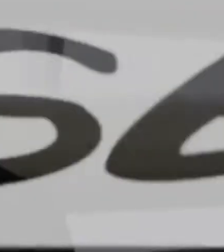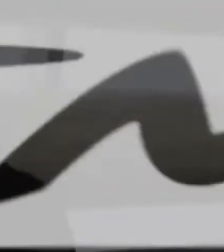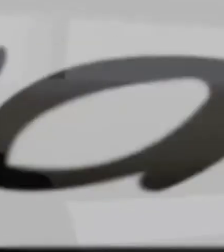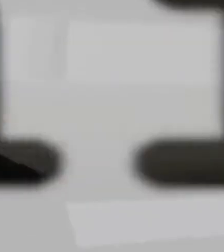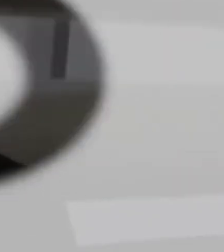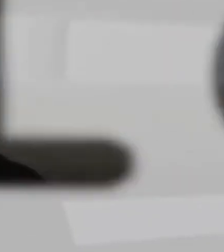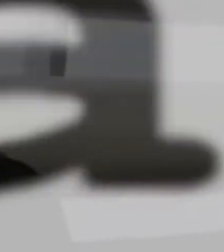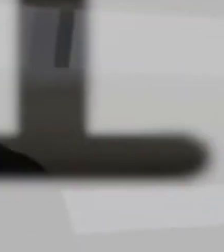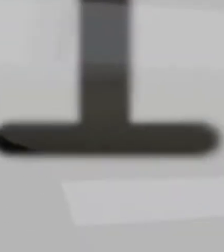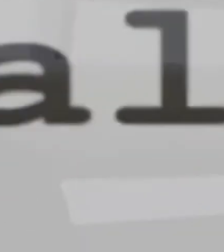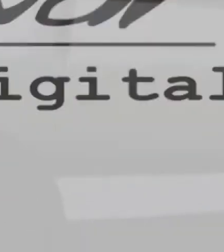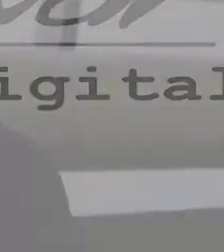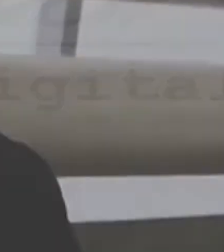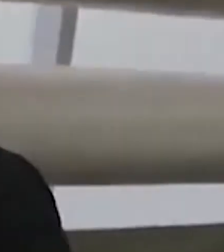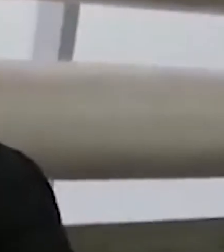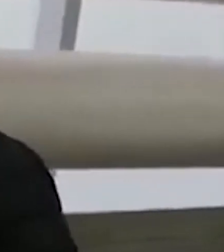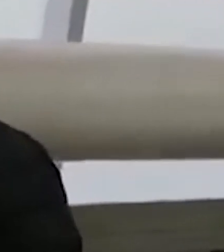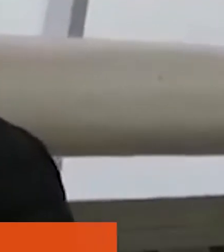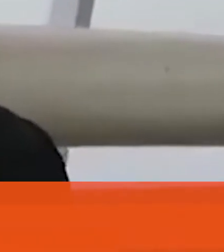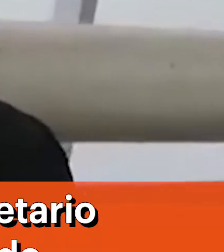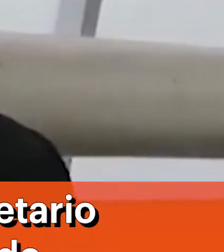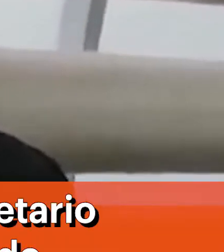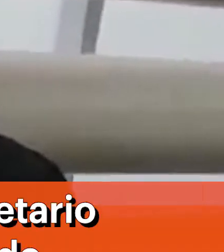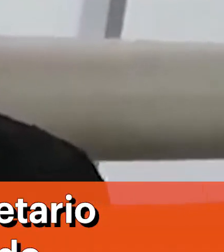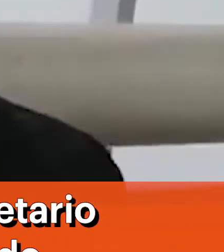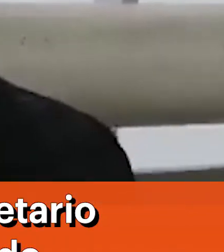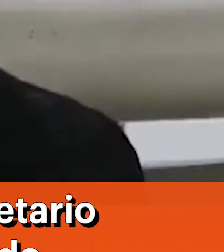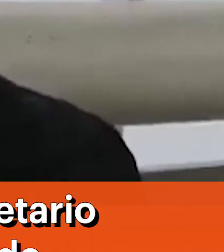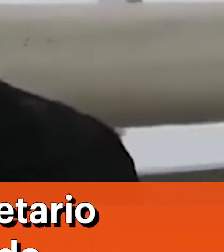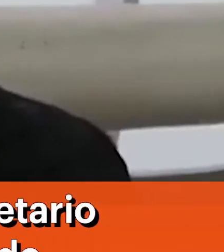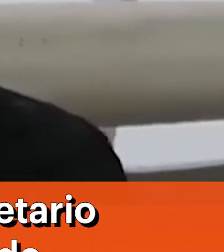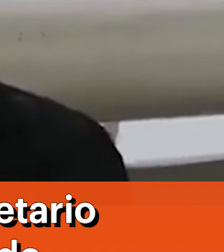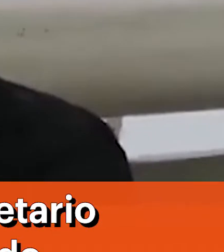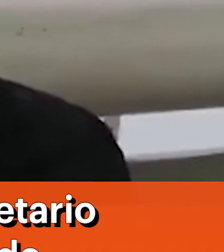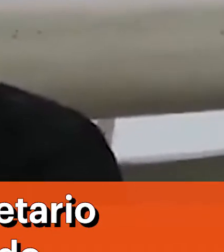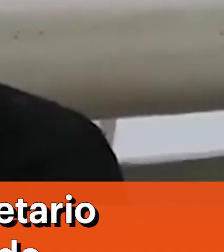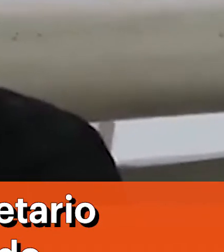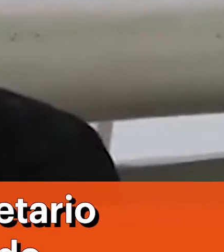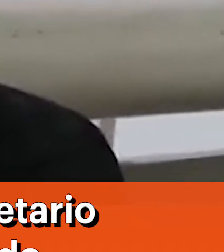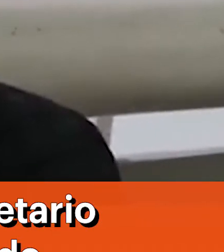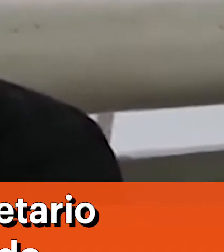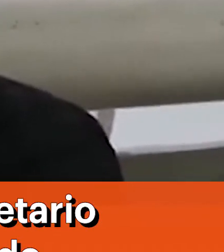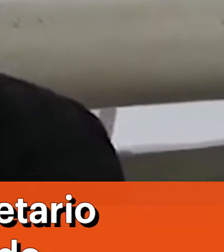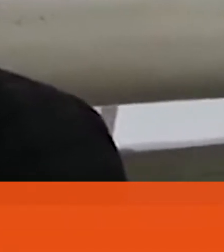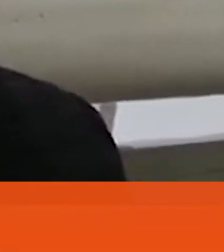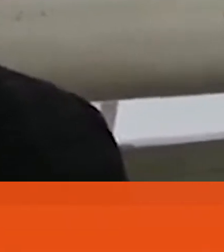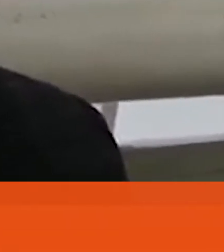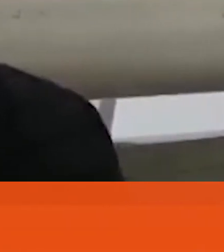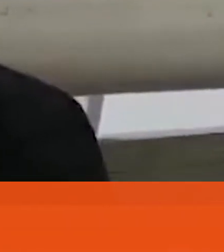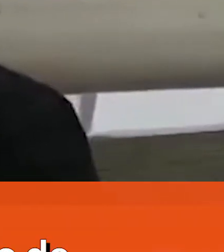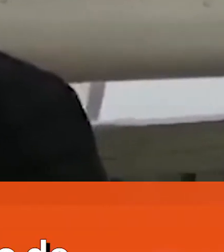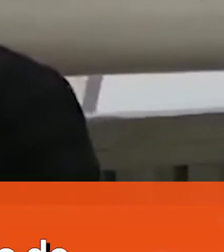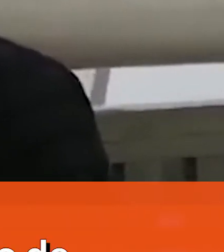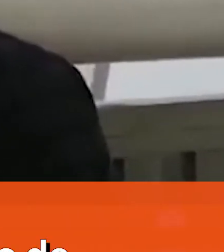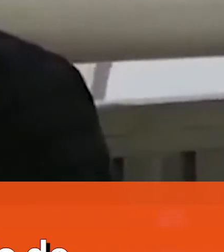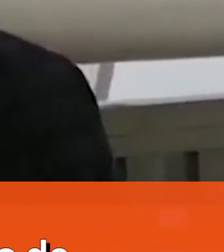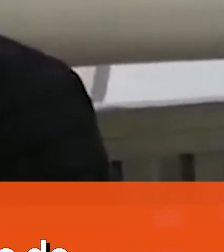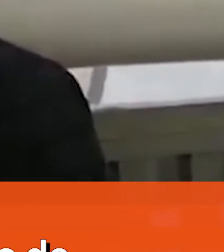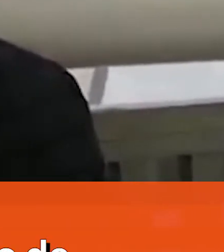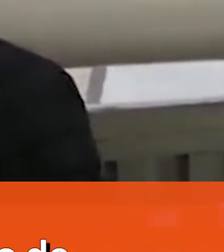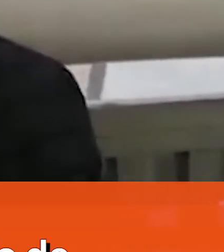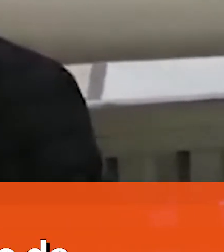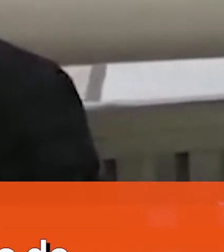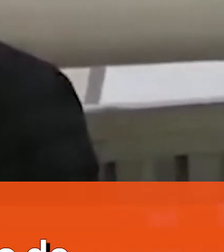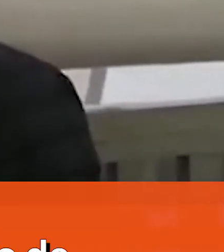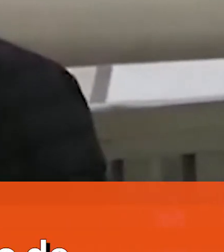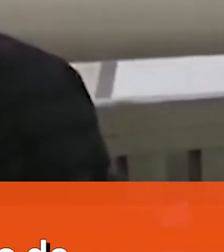si algo me pasa a mi familia, al senador Ricardo Monreal Ávila o al senador Dante Delgado,